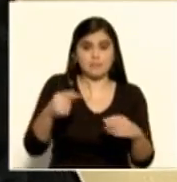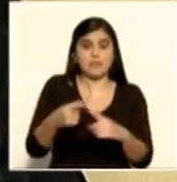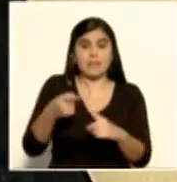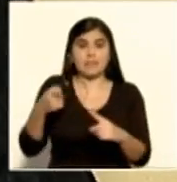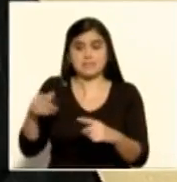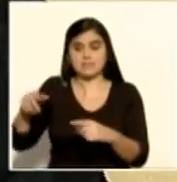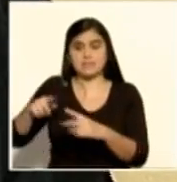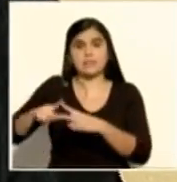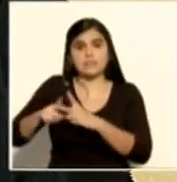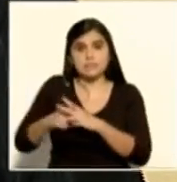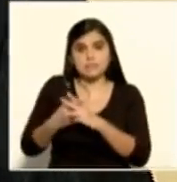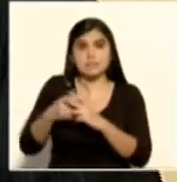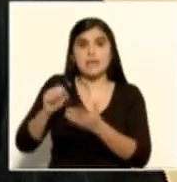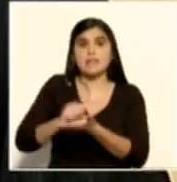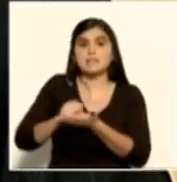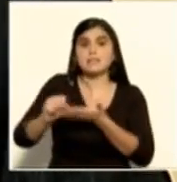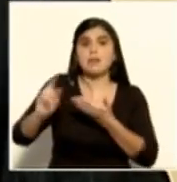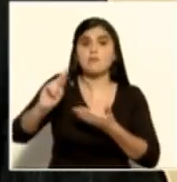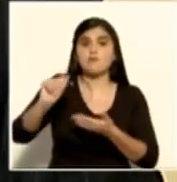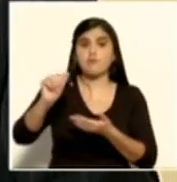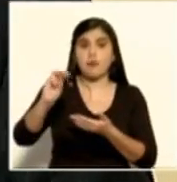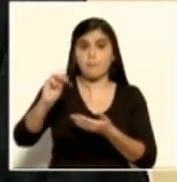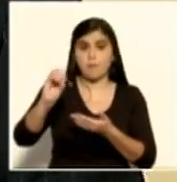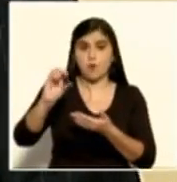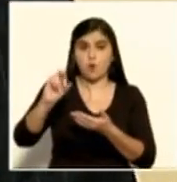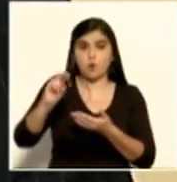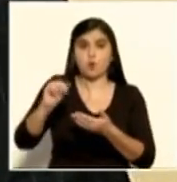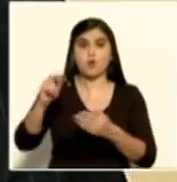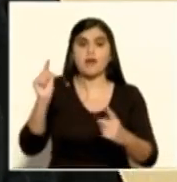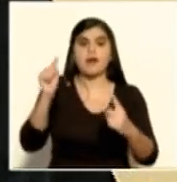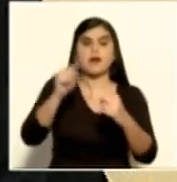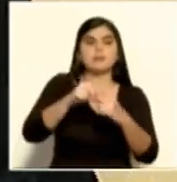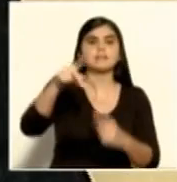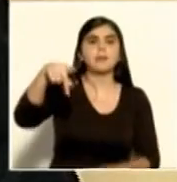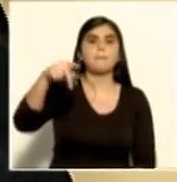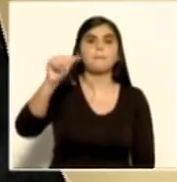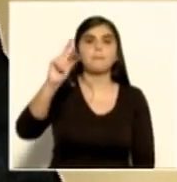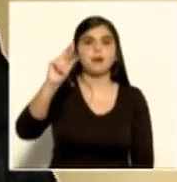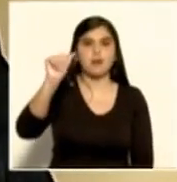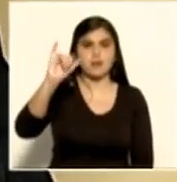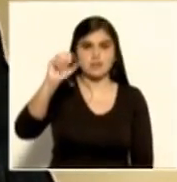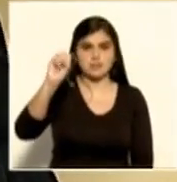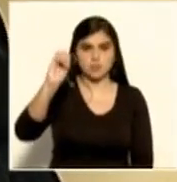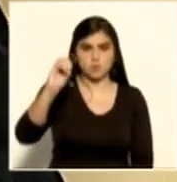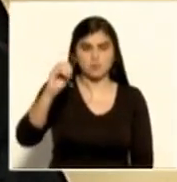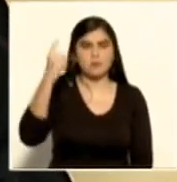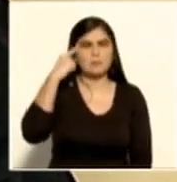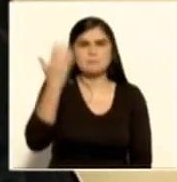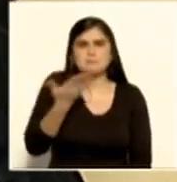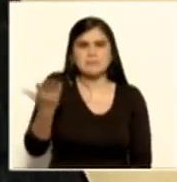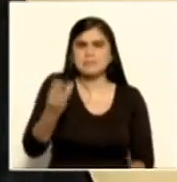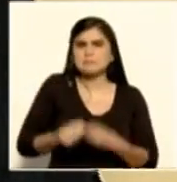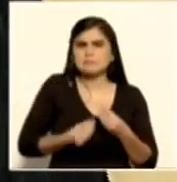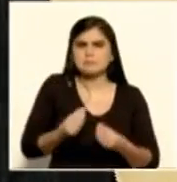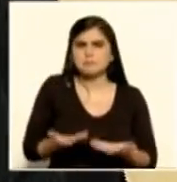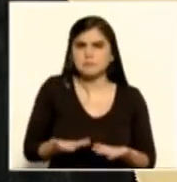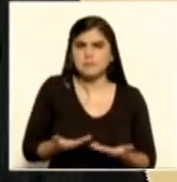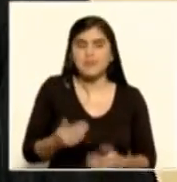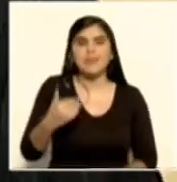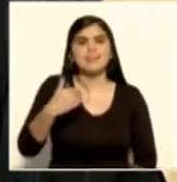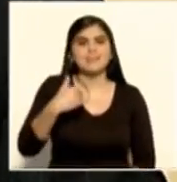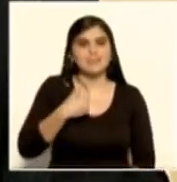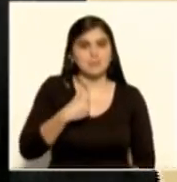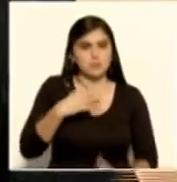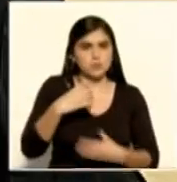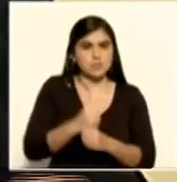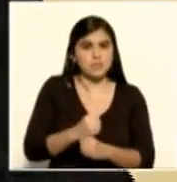San Ramón hasta Paraíso. ¿Y para qué tenemos que hacer esto? Tenemos que hacerlo